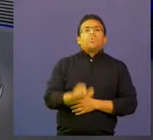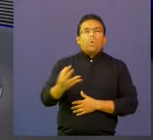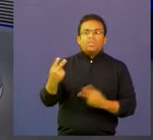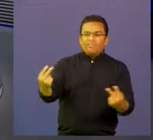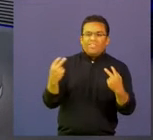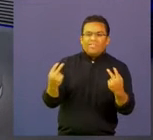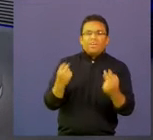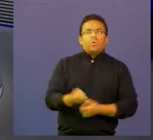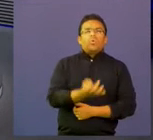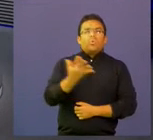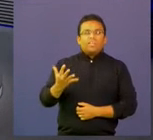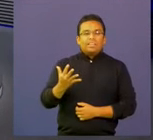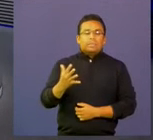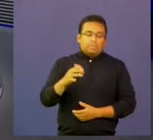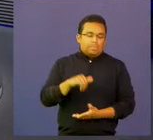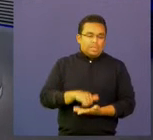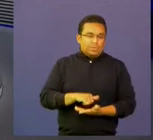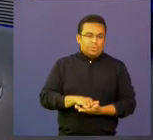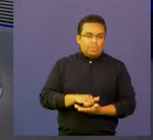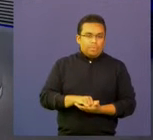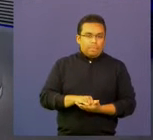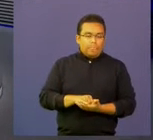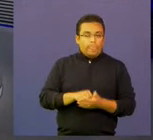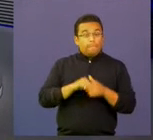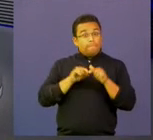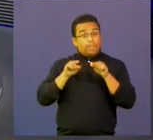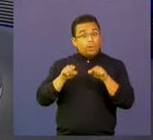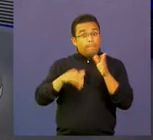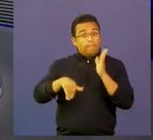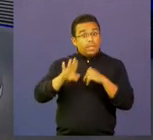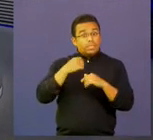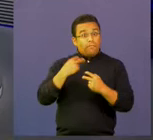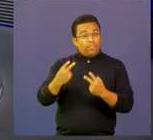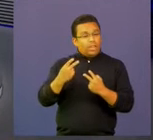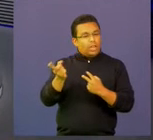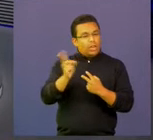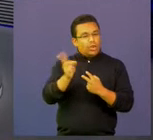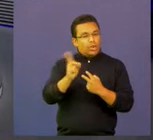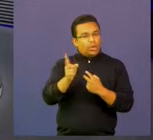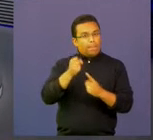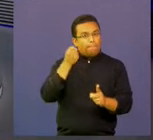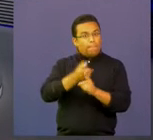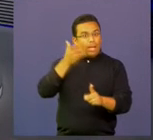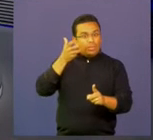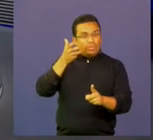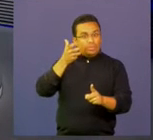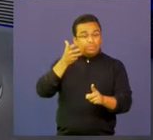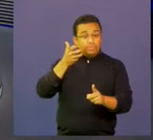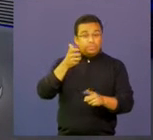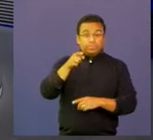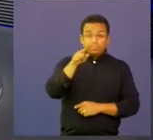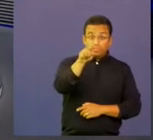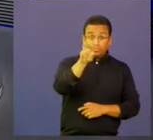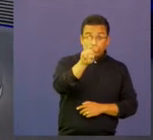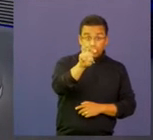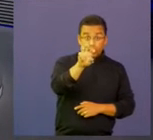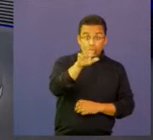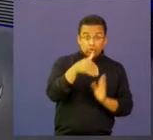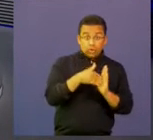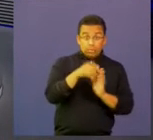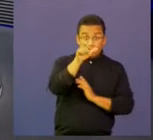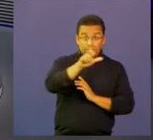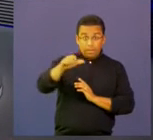está viendo. Y yo creo que se deberían medir es por impacto. Estas 8.000 profesores, que son